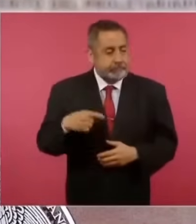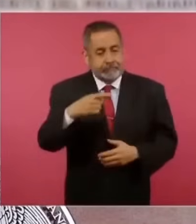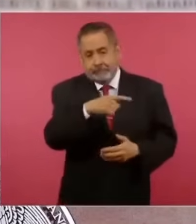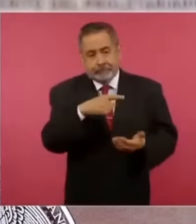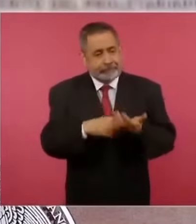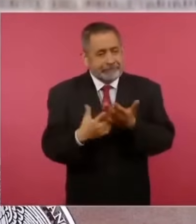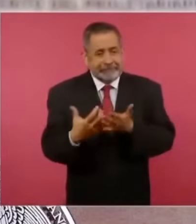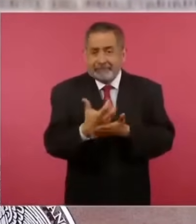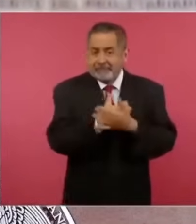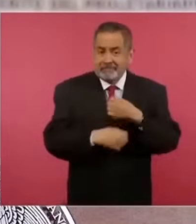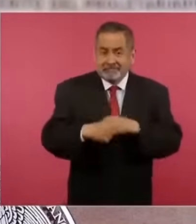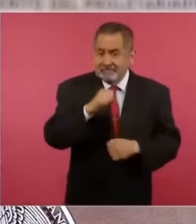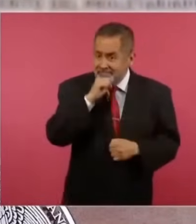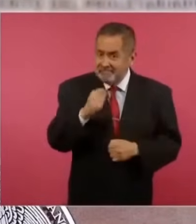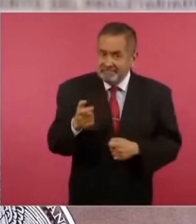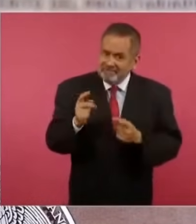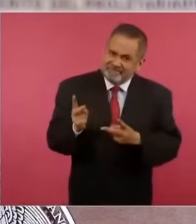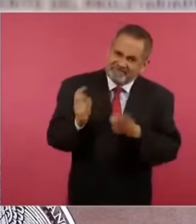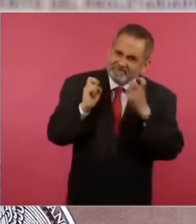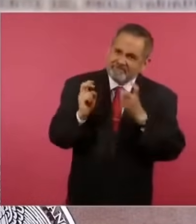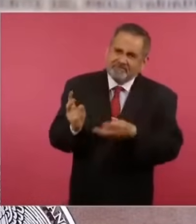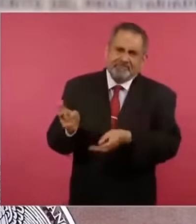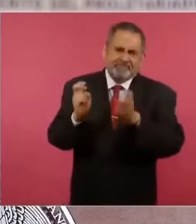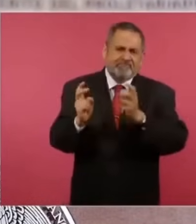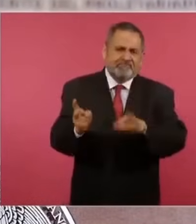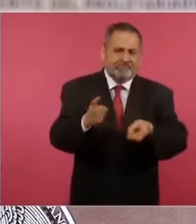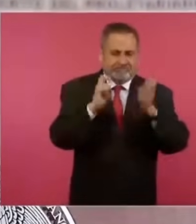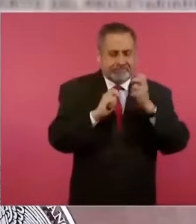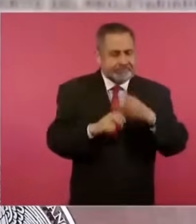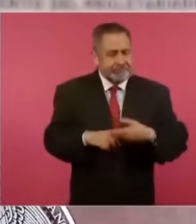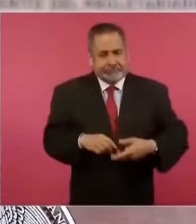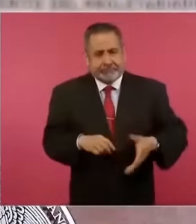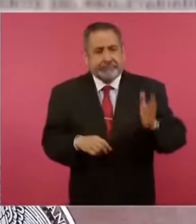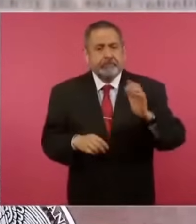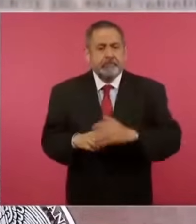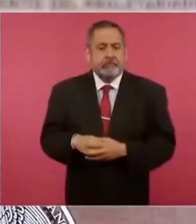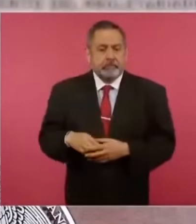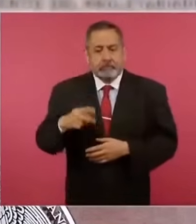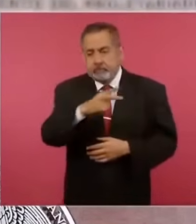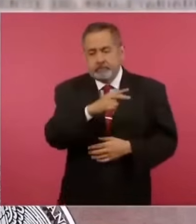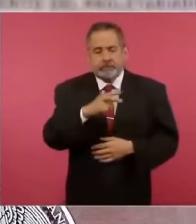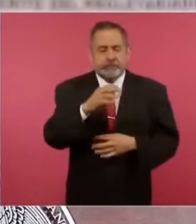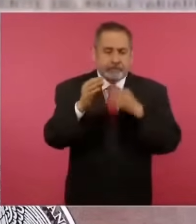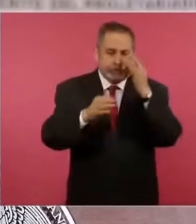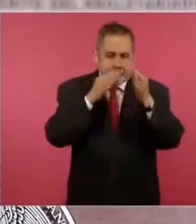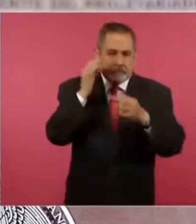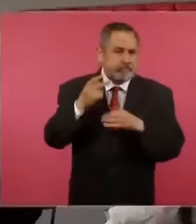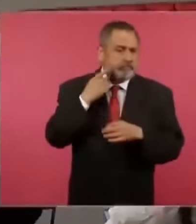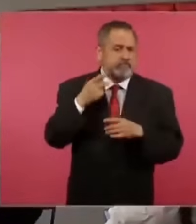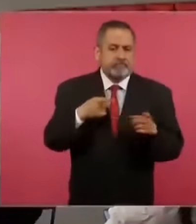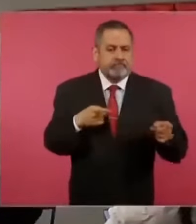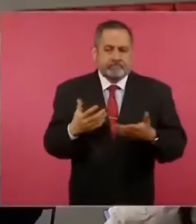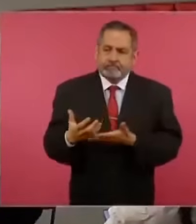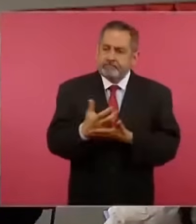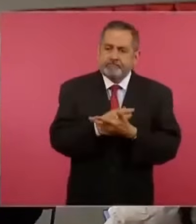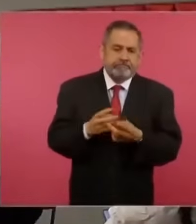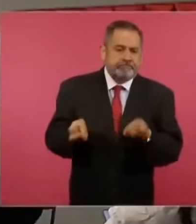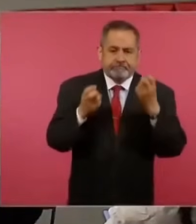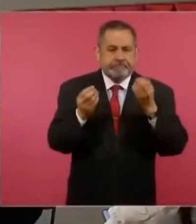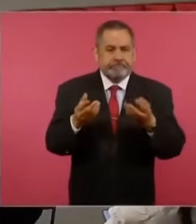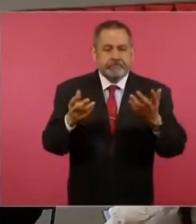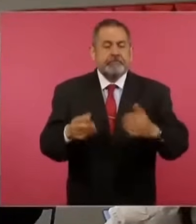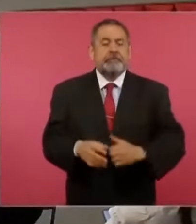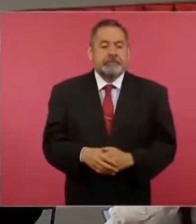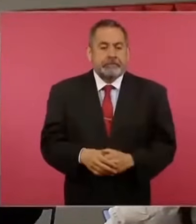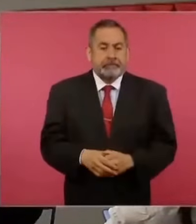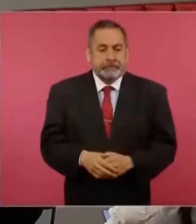ya que solo los que la plataforma consideró como anuncios políticos están en este presupuesto. Es decir,